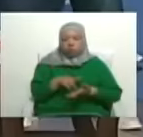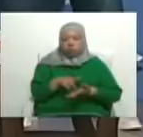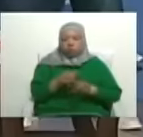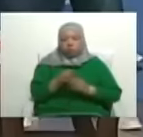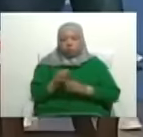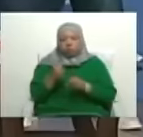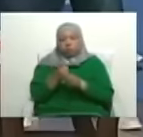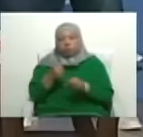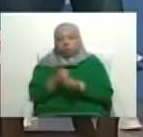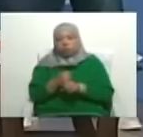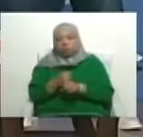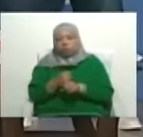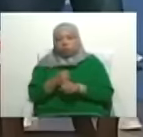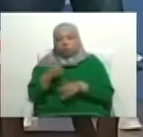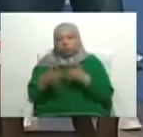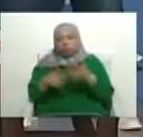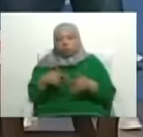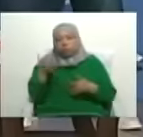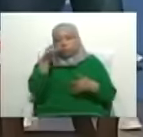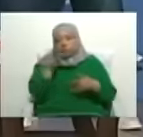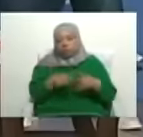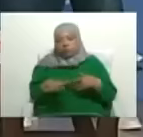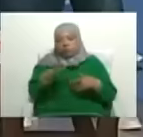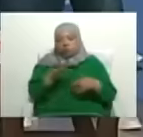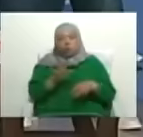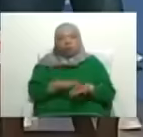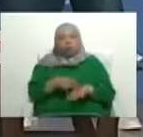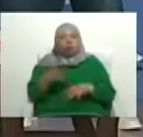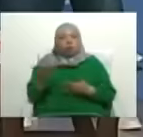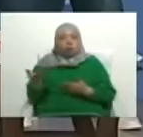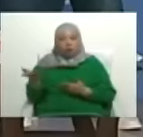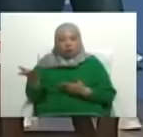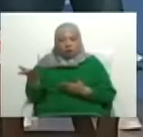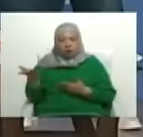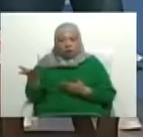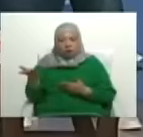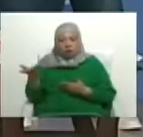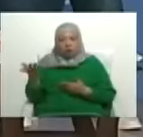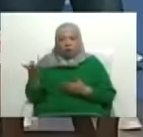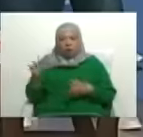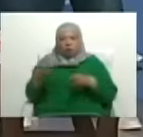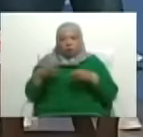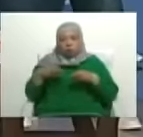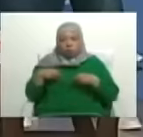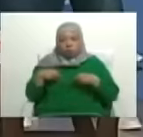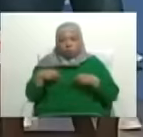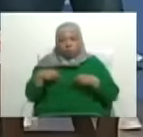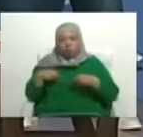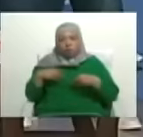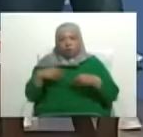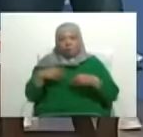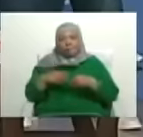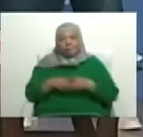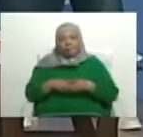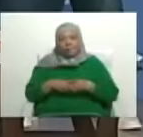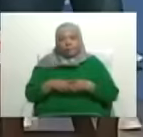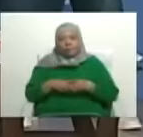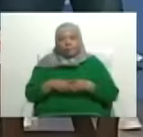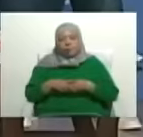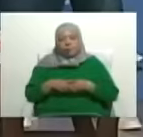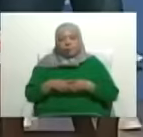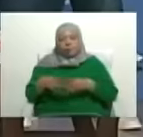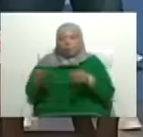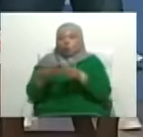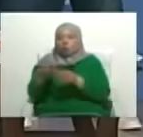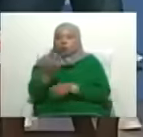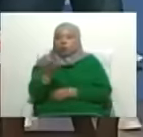Guillermo Enrique César Siero y Guillermo Henry César Siero. ¿Para qué? Para tomar la Brigada